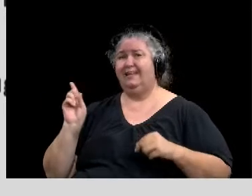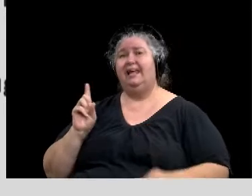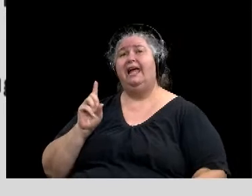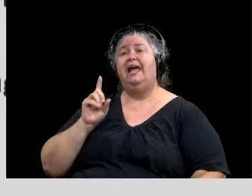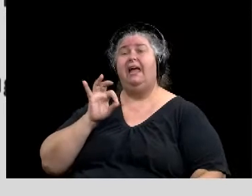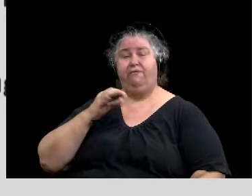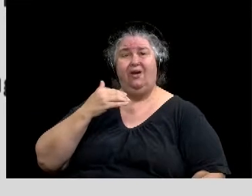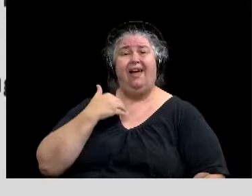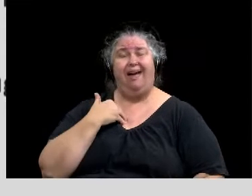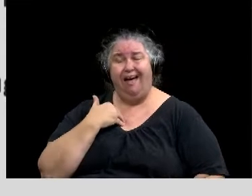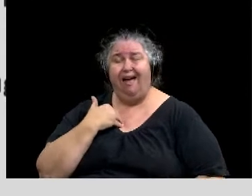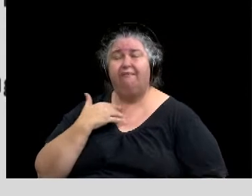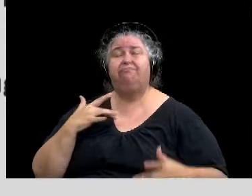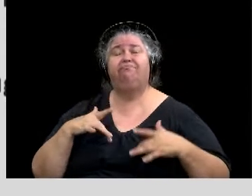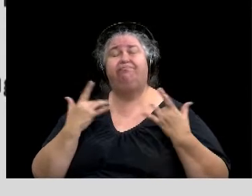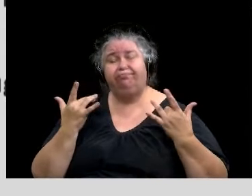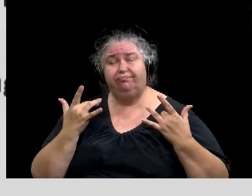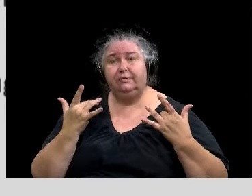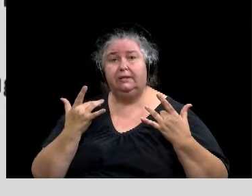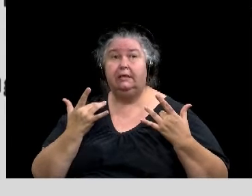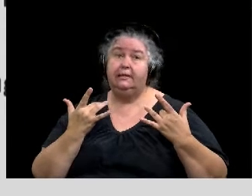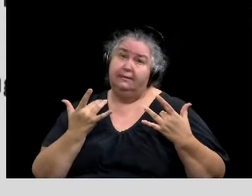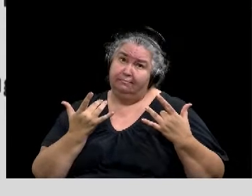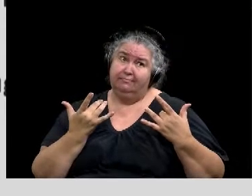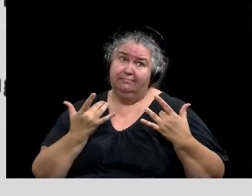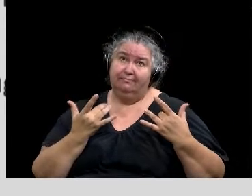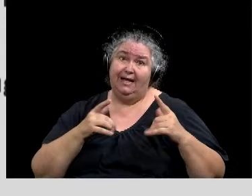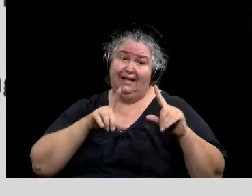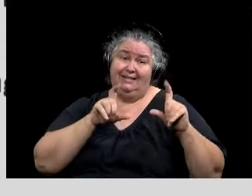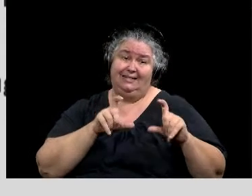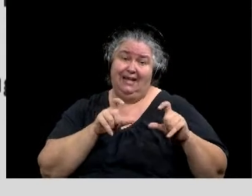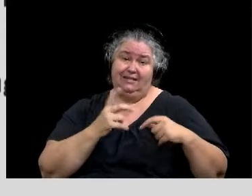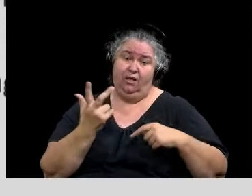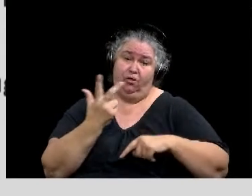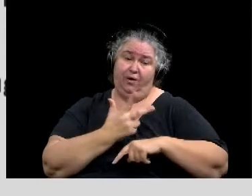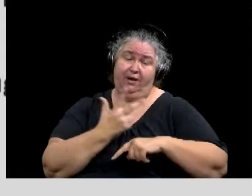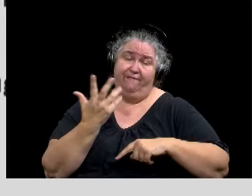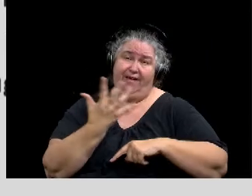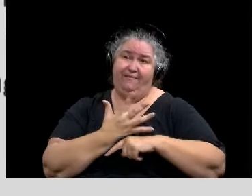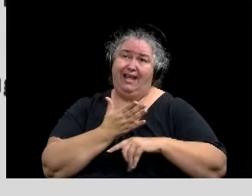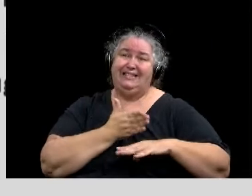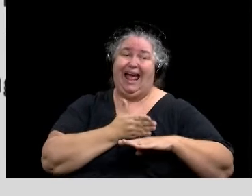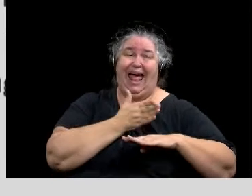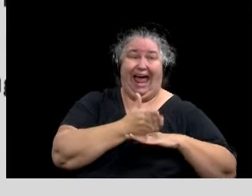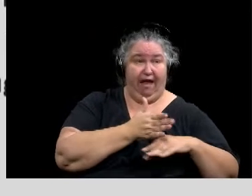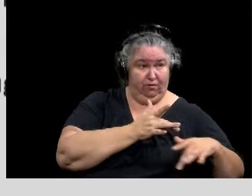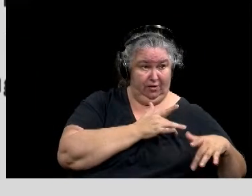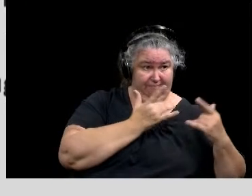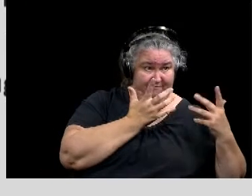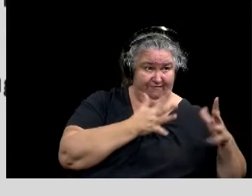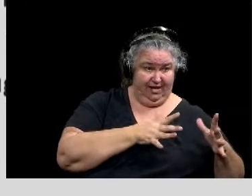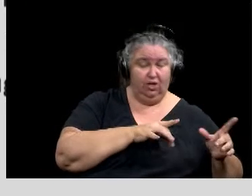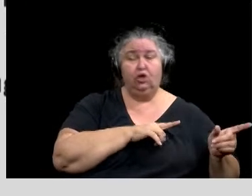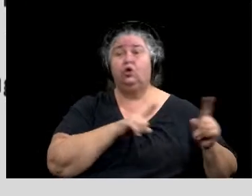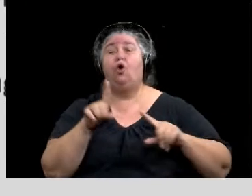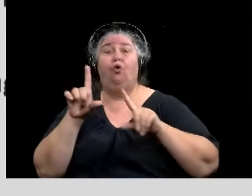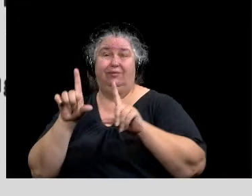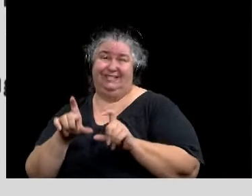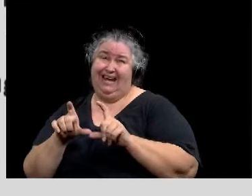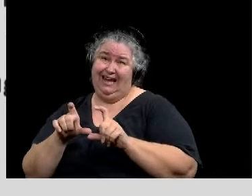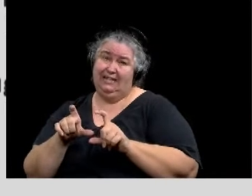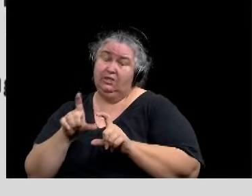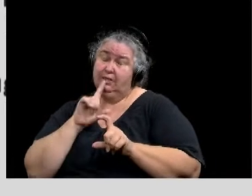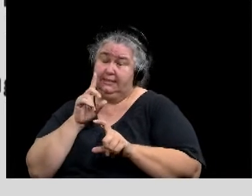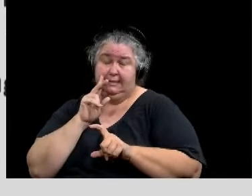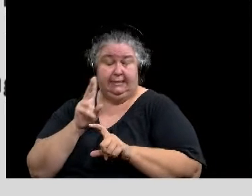si has un hacen un evento que se hagan eso esa prueba de